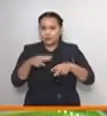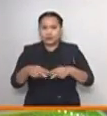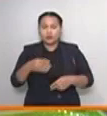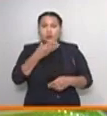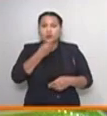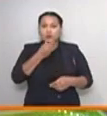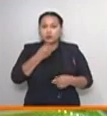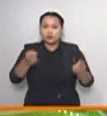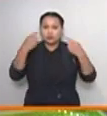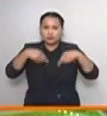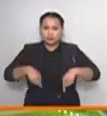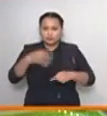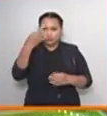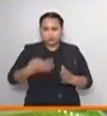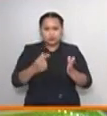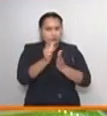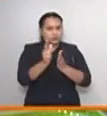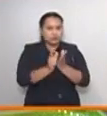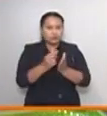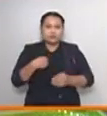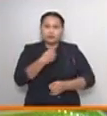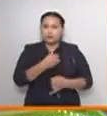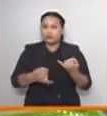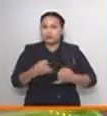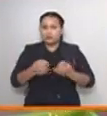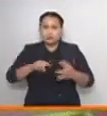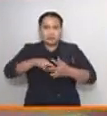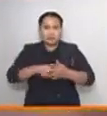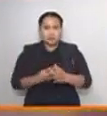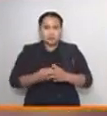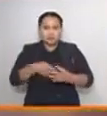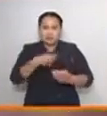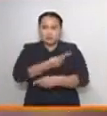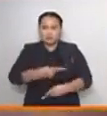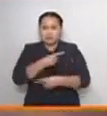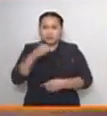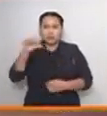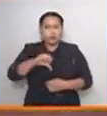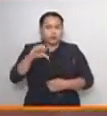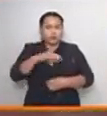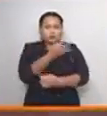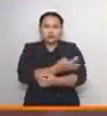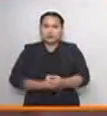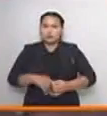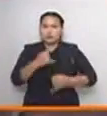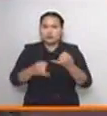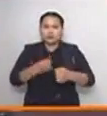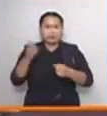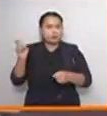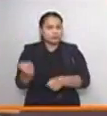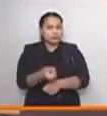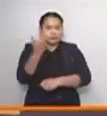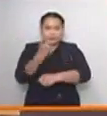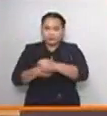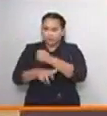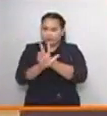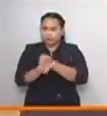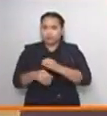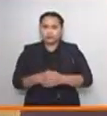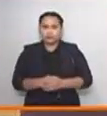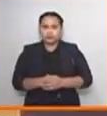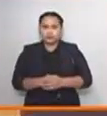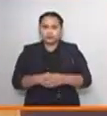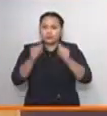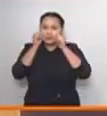verifica cada uno de nuestros procesos. Vamos a dar inicio a la diversión de esta tarde pegando y ganando con Pega 3. Así que